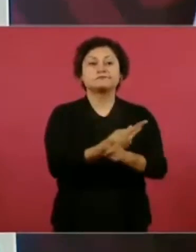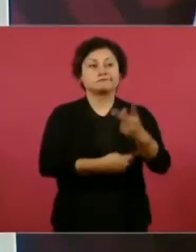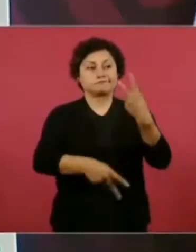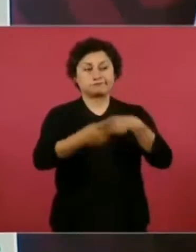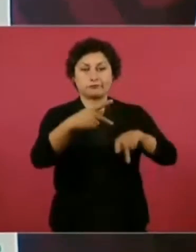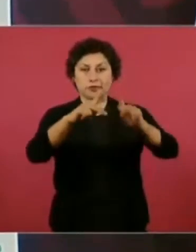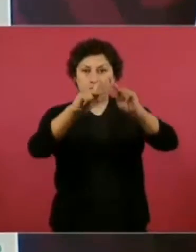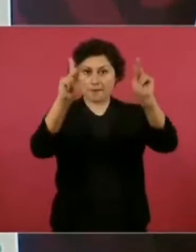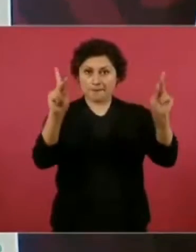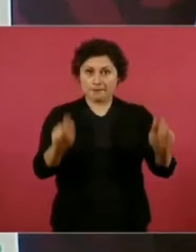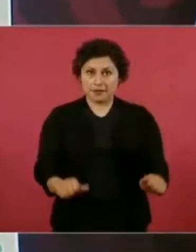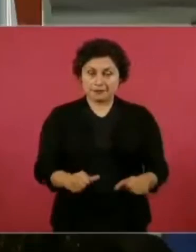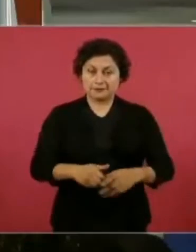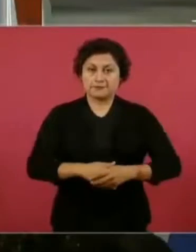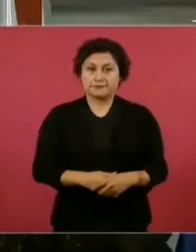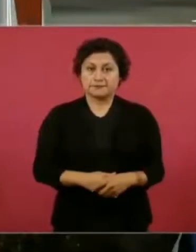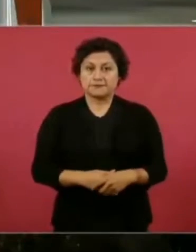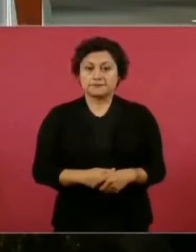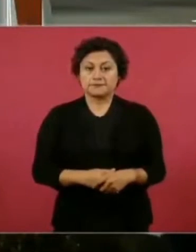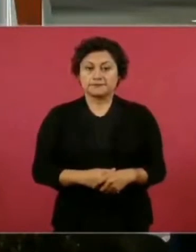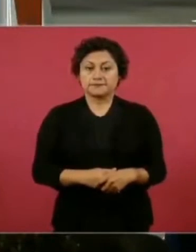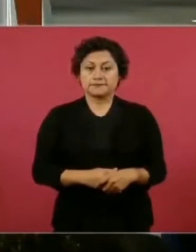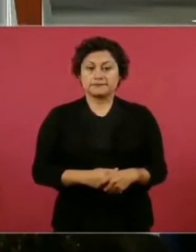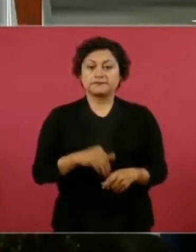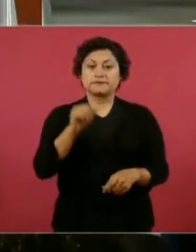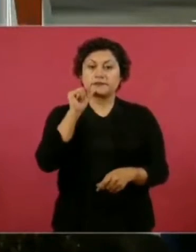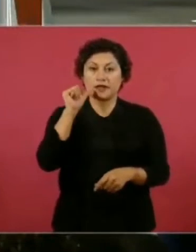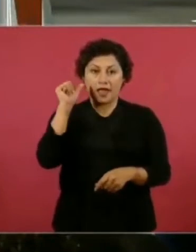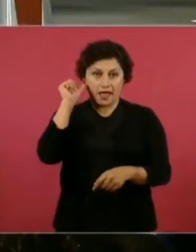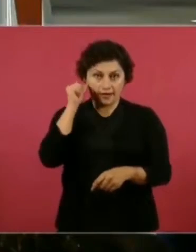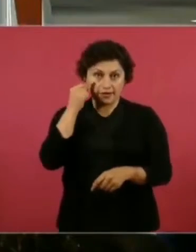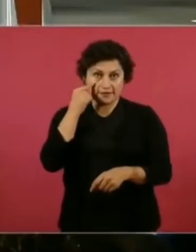que ayer, aquí está Sinaloa,